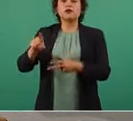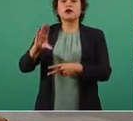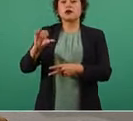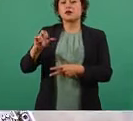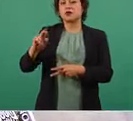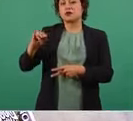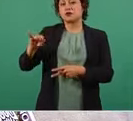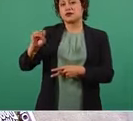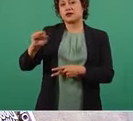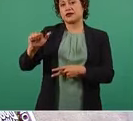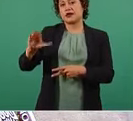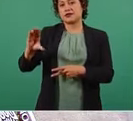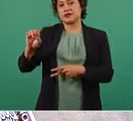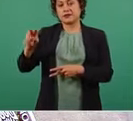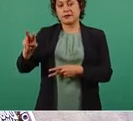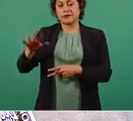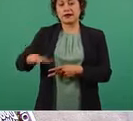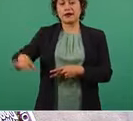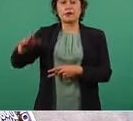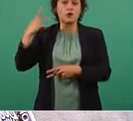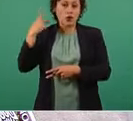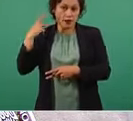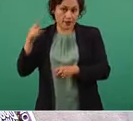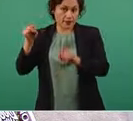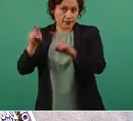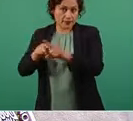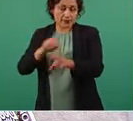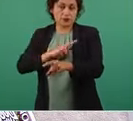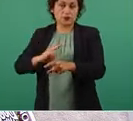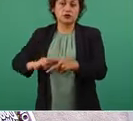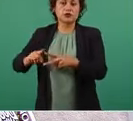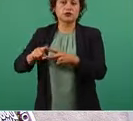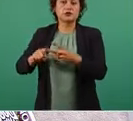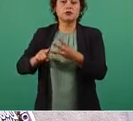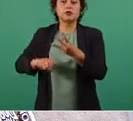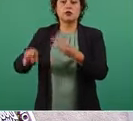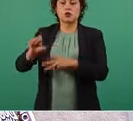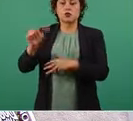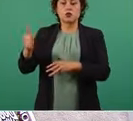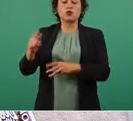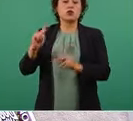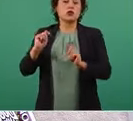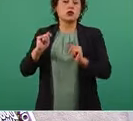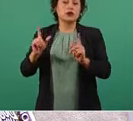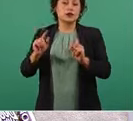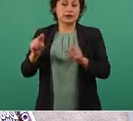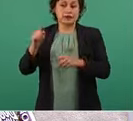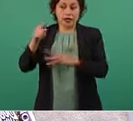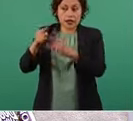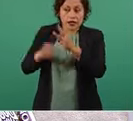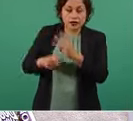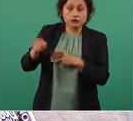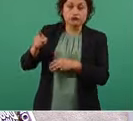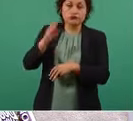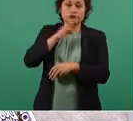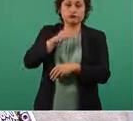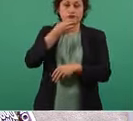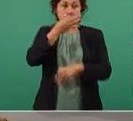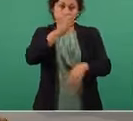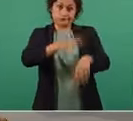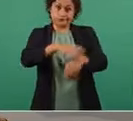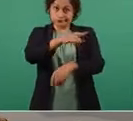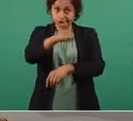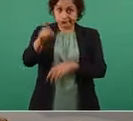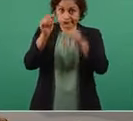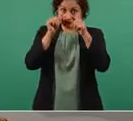SADCB en Zacapoaxtla, Puebla, y Regio Gas Central en Ixteco, Tlaxcala. Recomendamos a los consumidores que por su